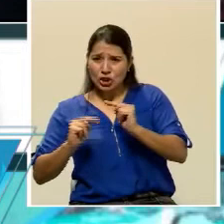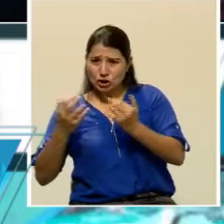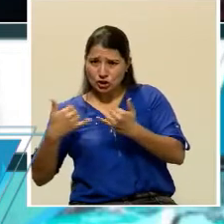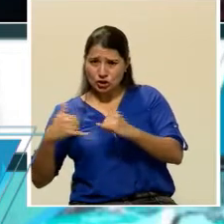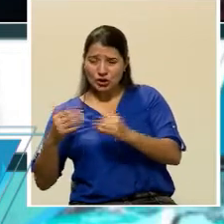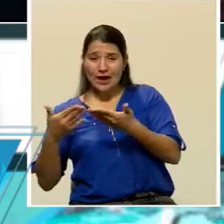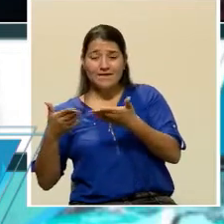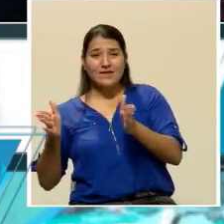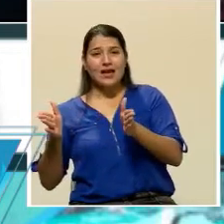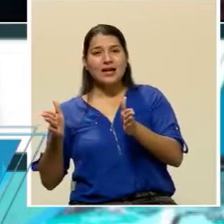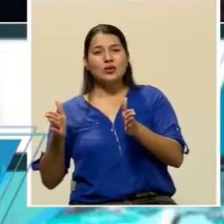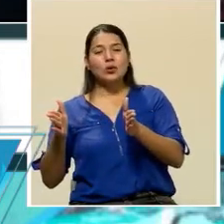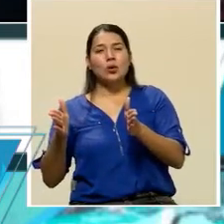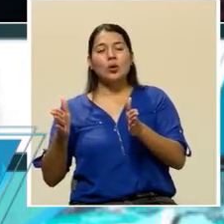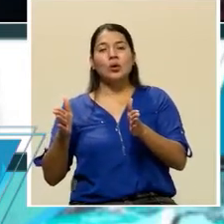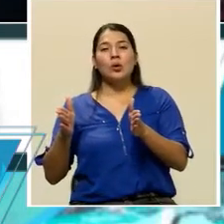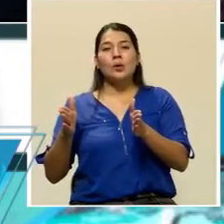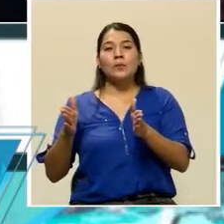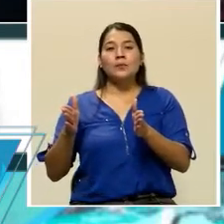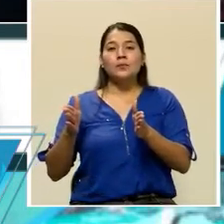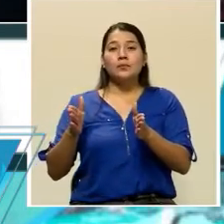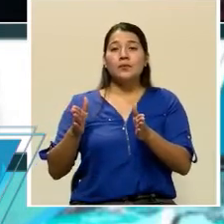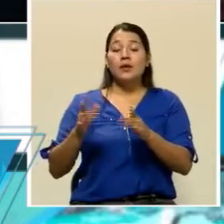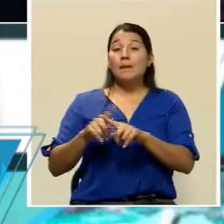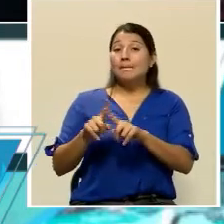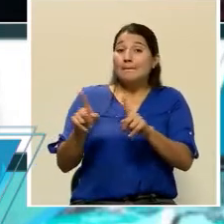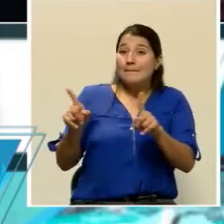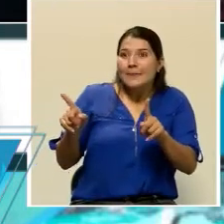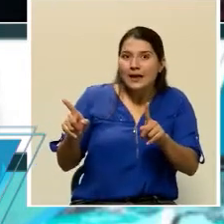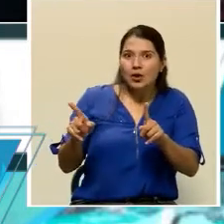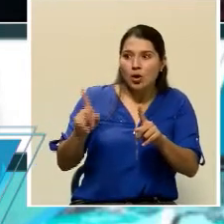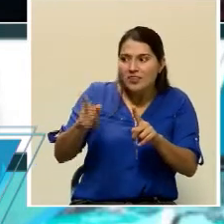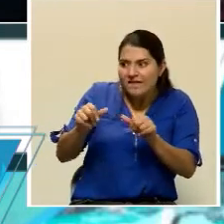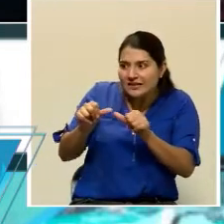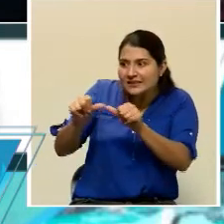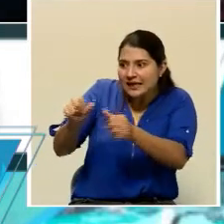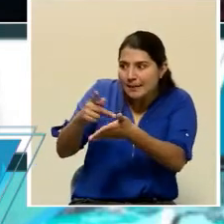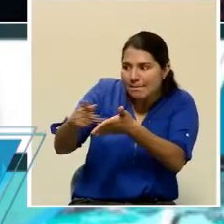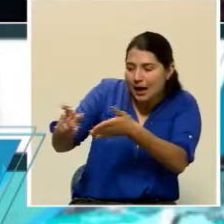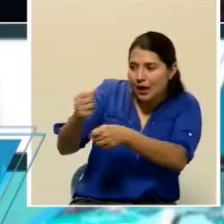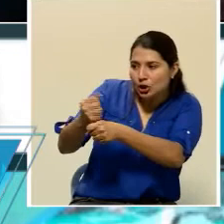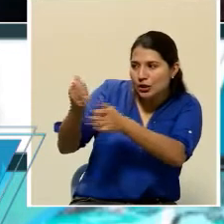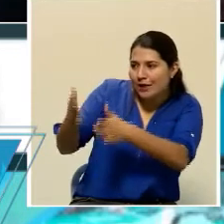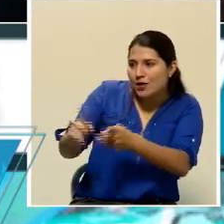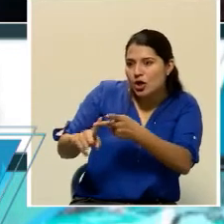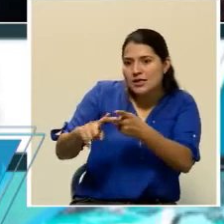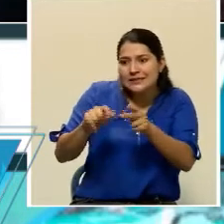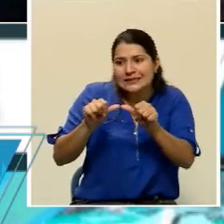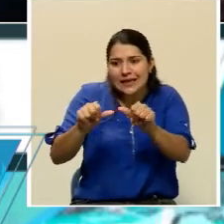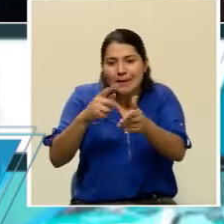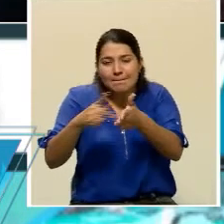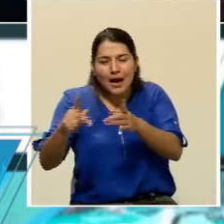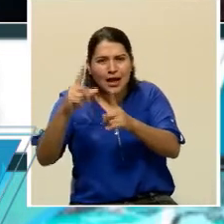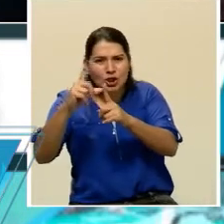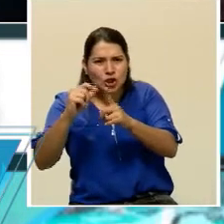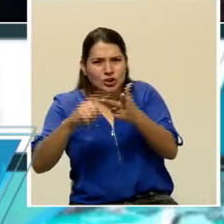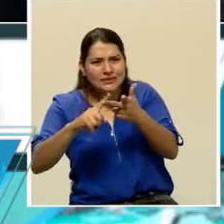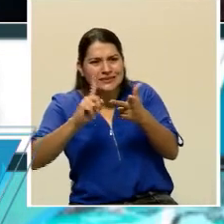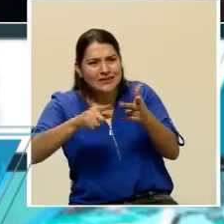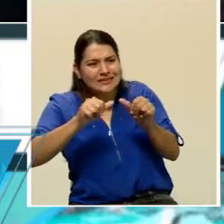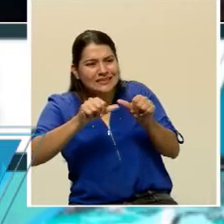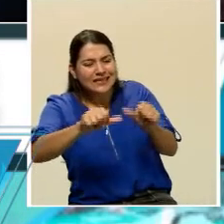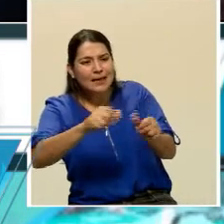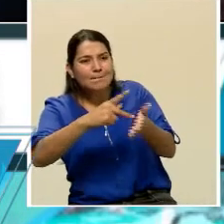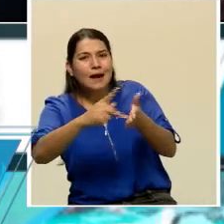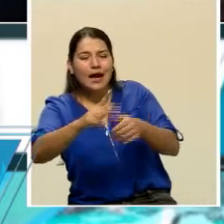abierto en el sentido de que tienen que mantener la planilla, tienen que pagar el alquiler, tienen que cumplir con las